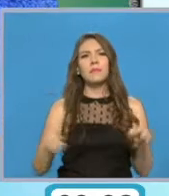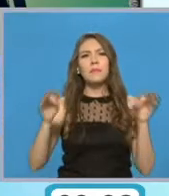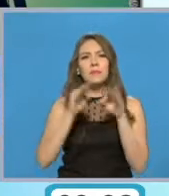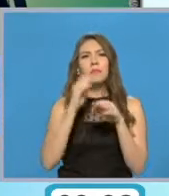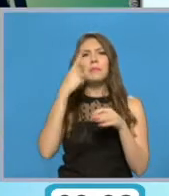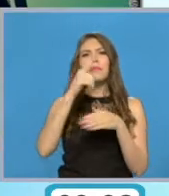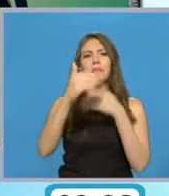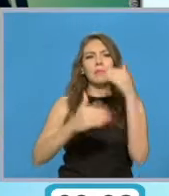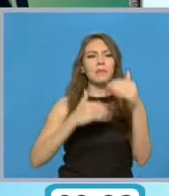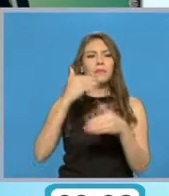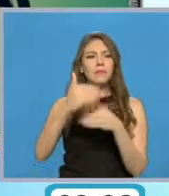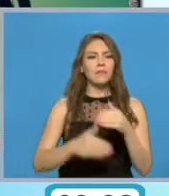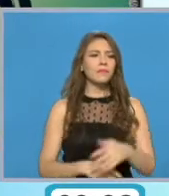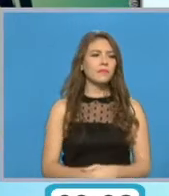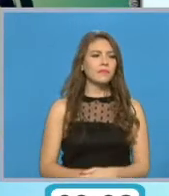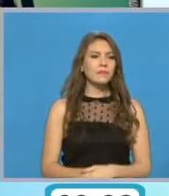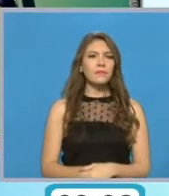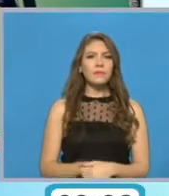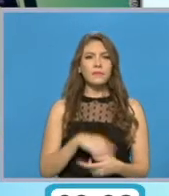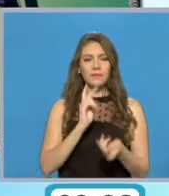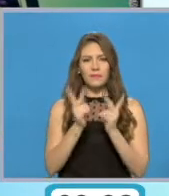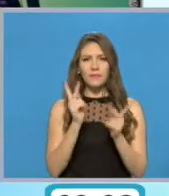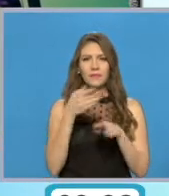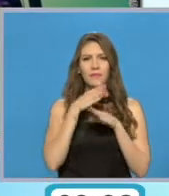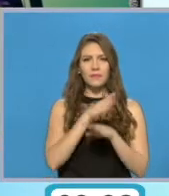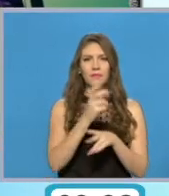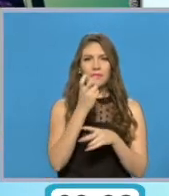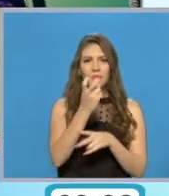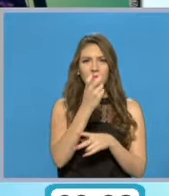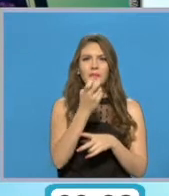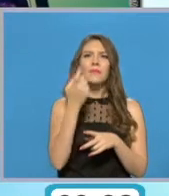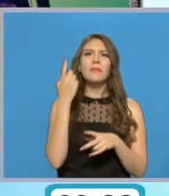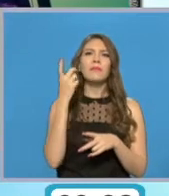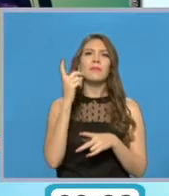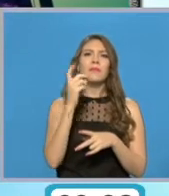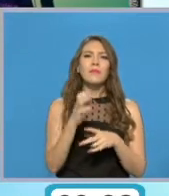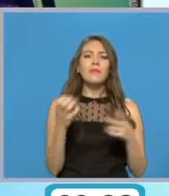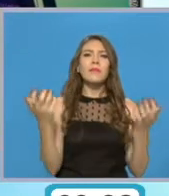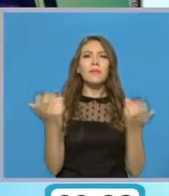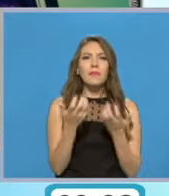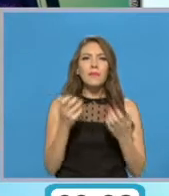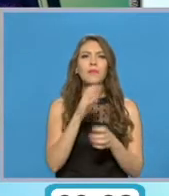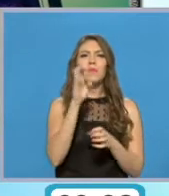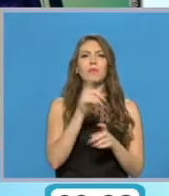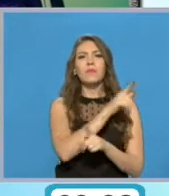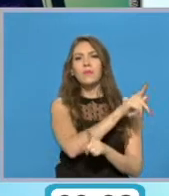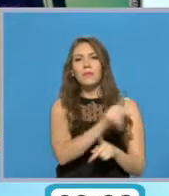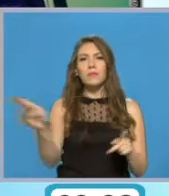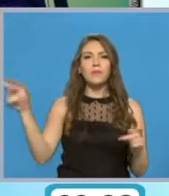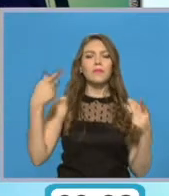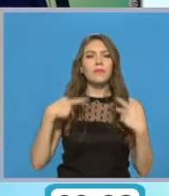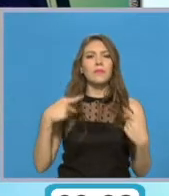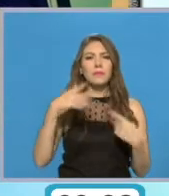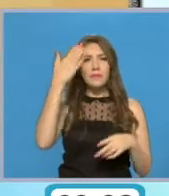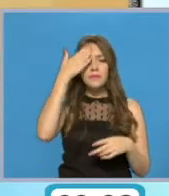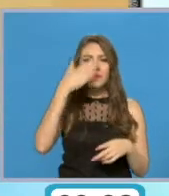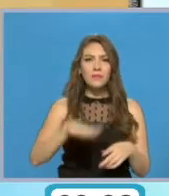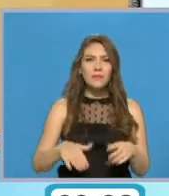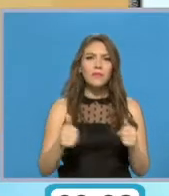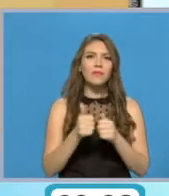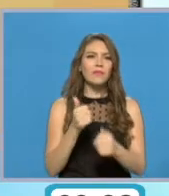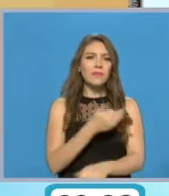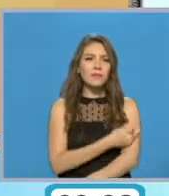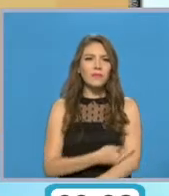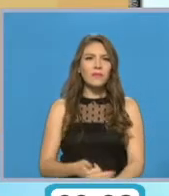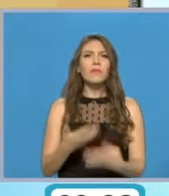desarrollo. Ahora, hablando justamente acerca de esta parte de hacerlo público, digamos, con la familia, ahora que las